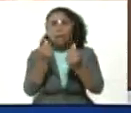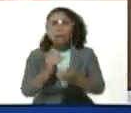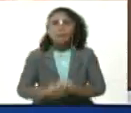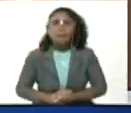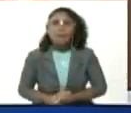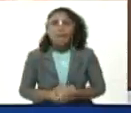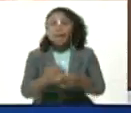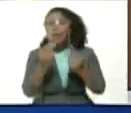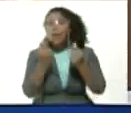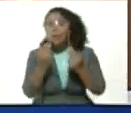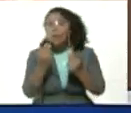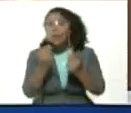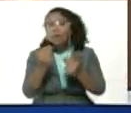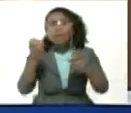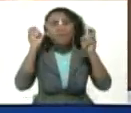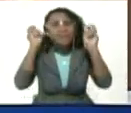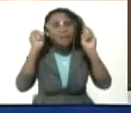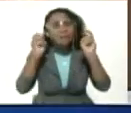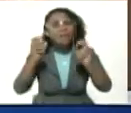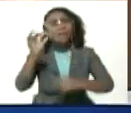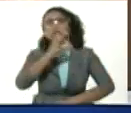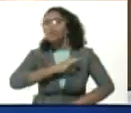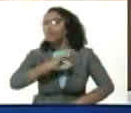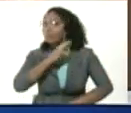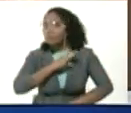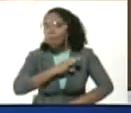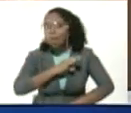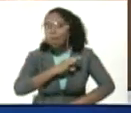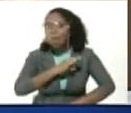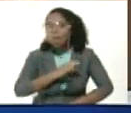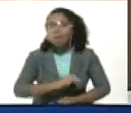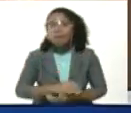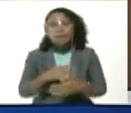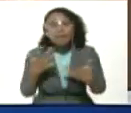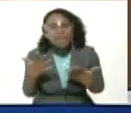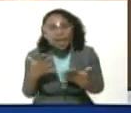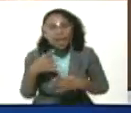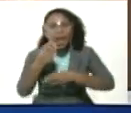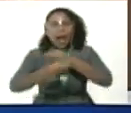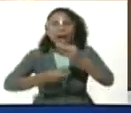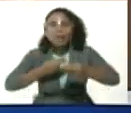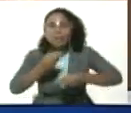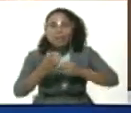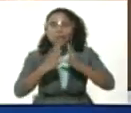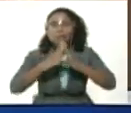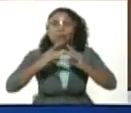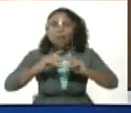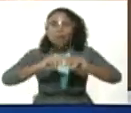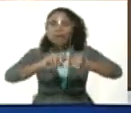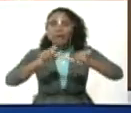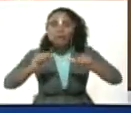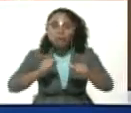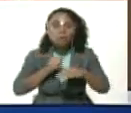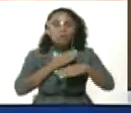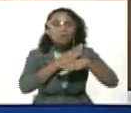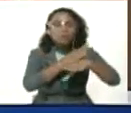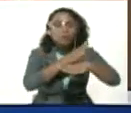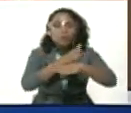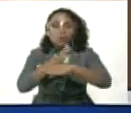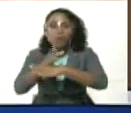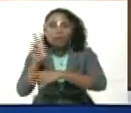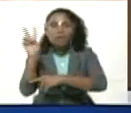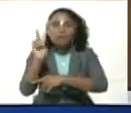la economía como un hecho social que recorra todo el territorio,